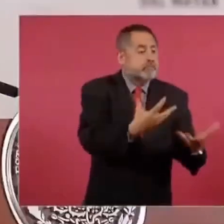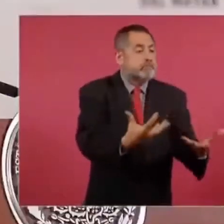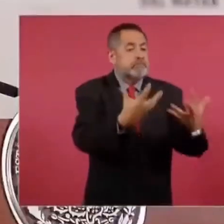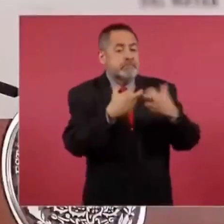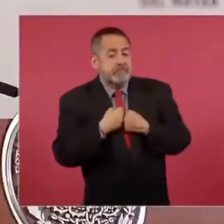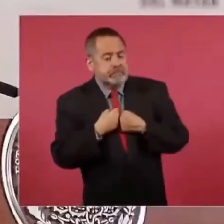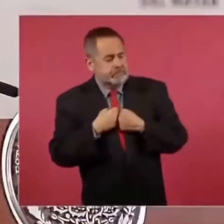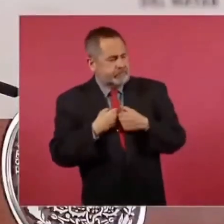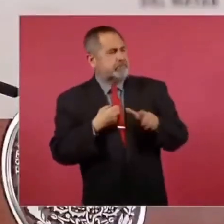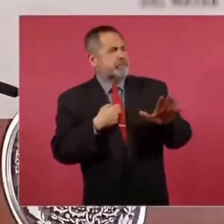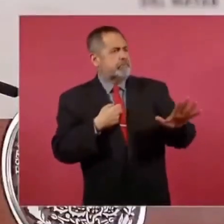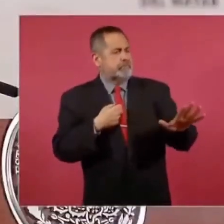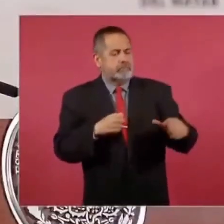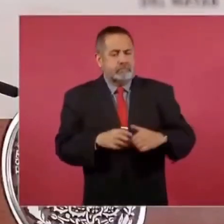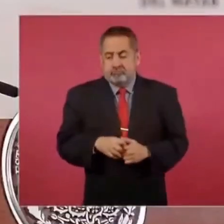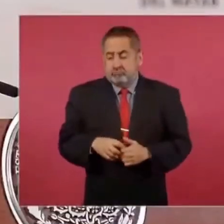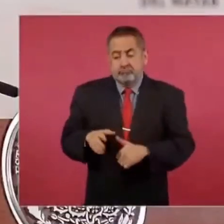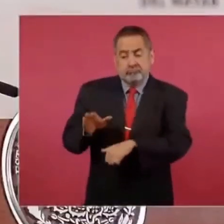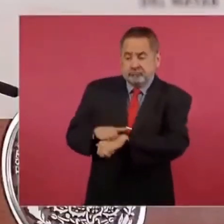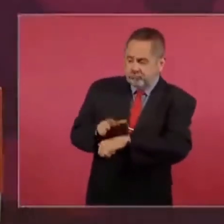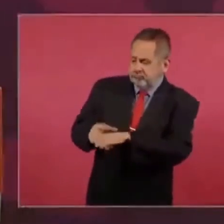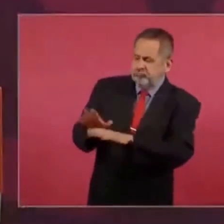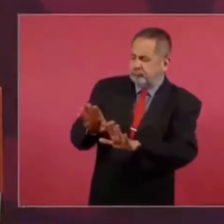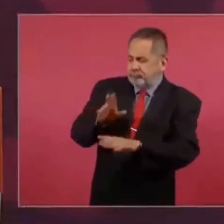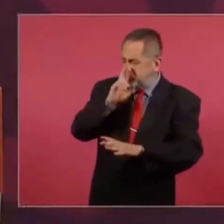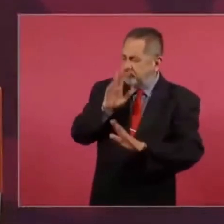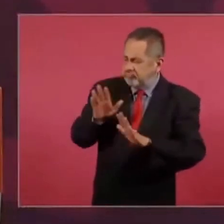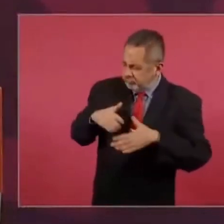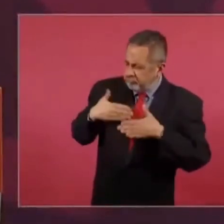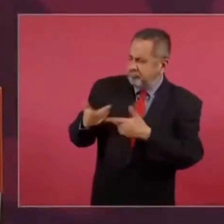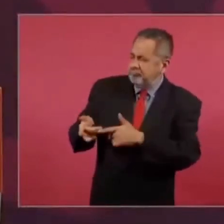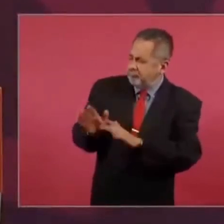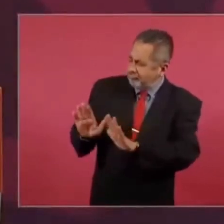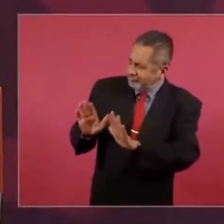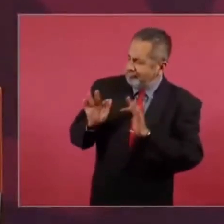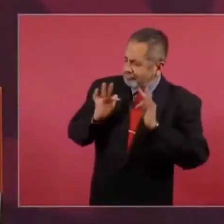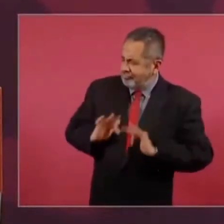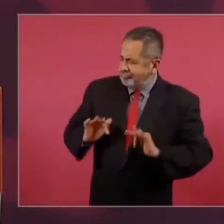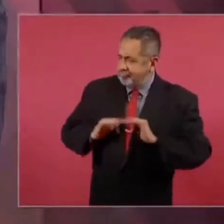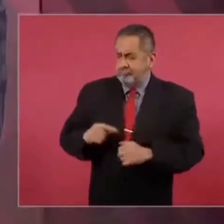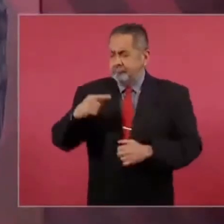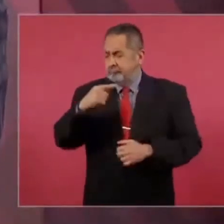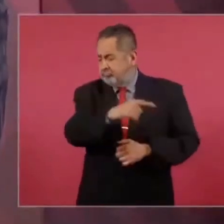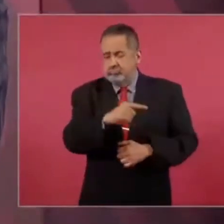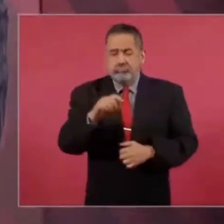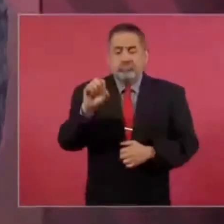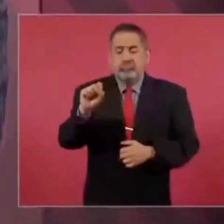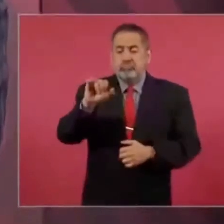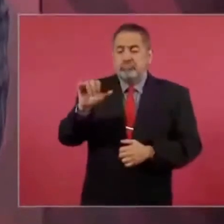dijo que tuviera confianza en la Suprema Corte.